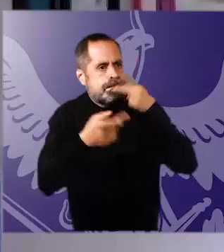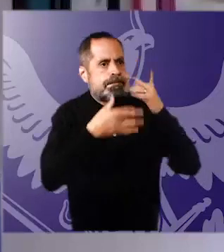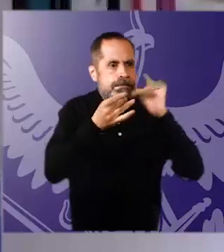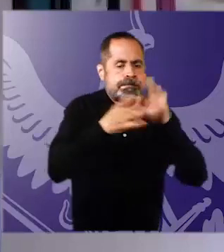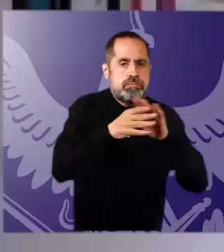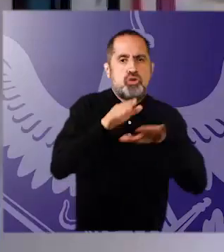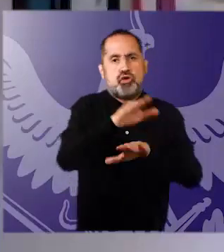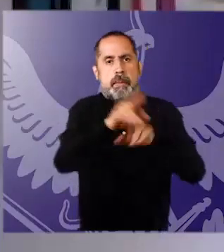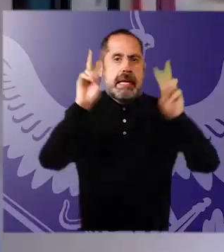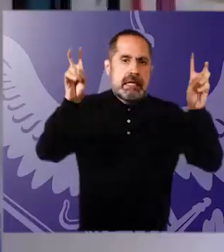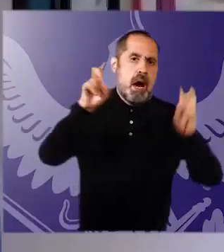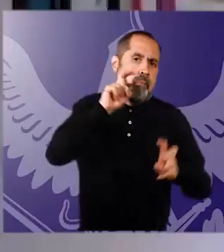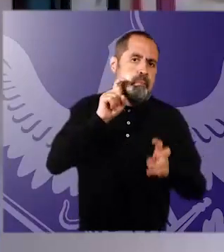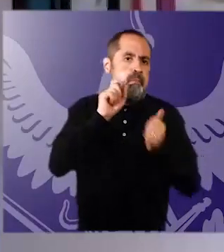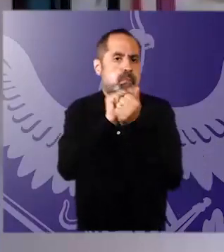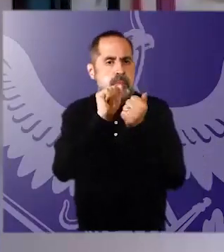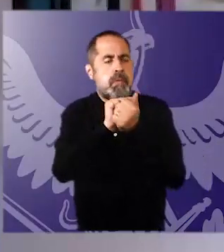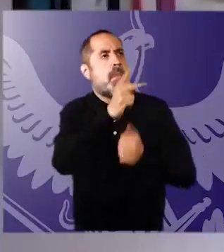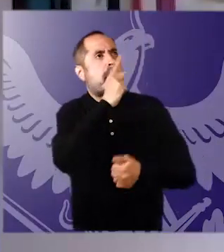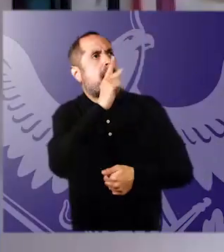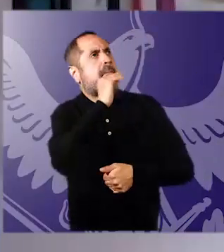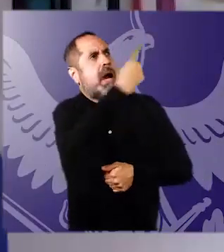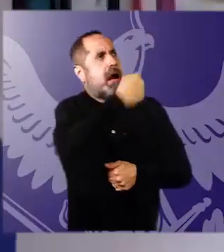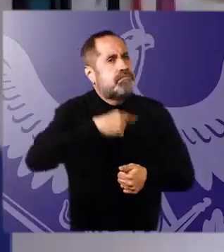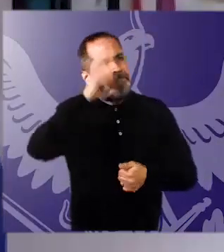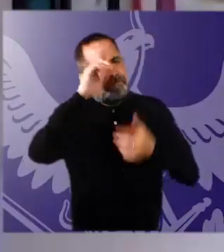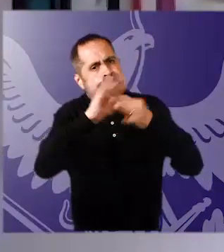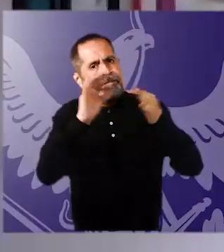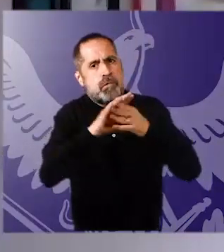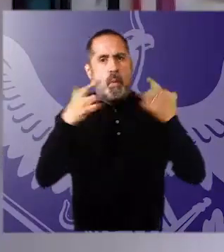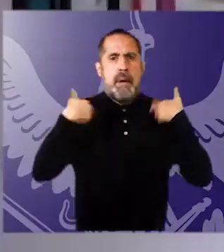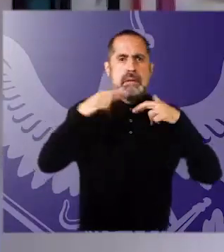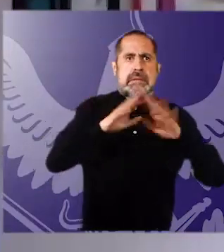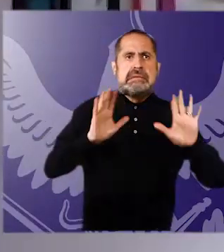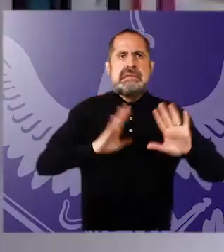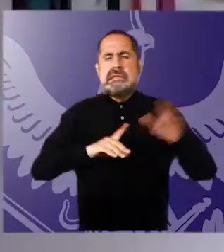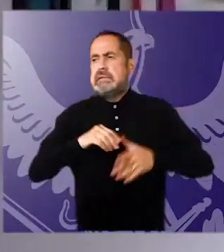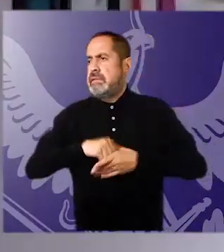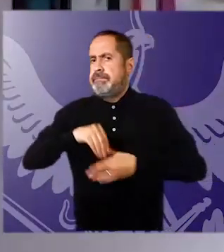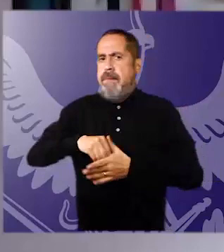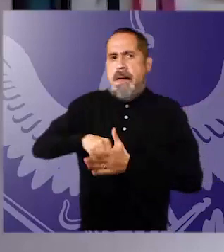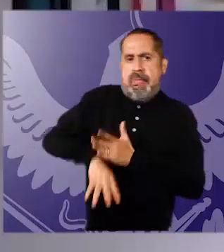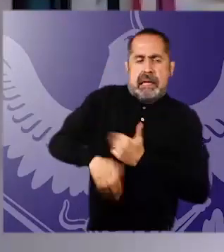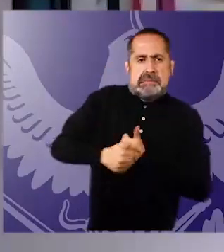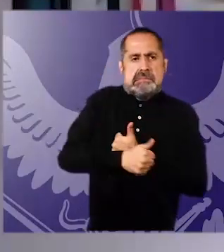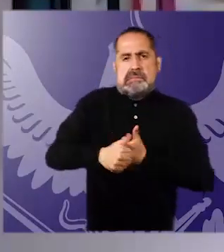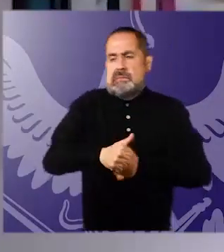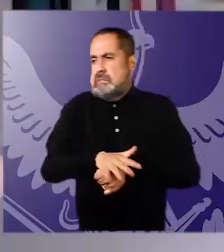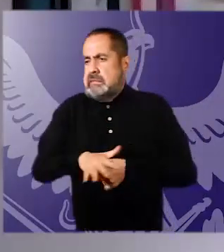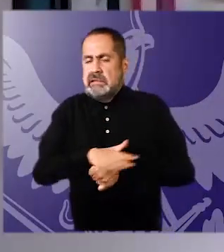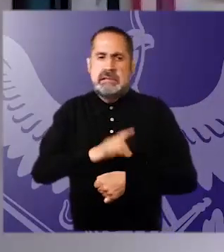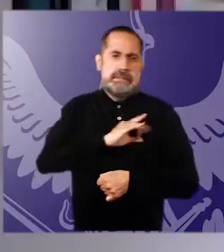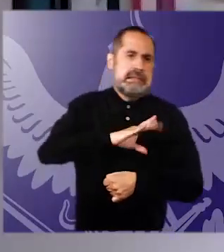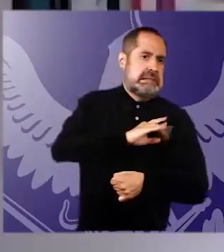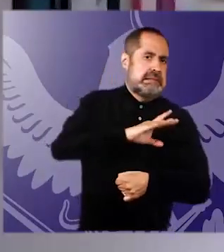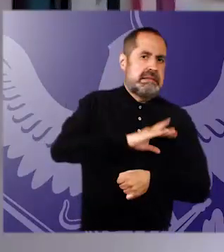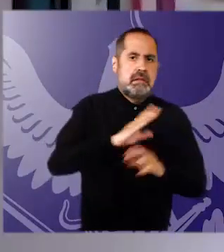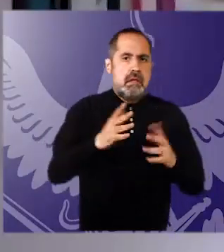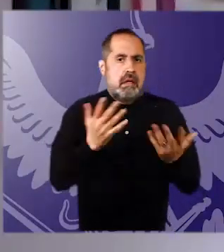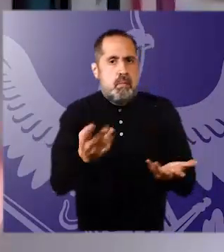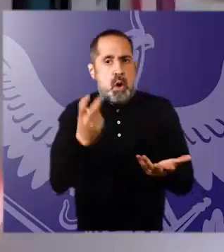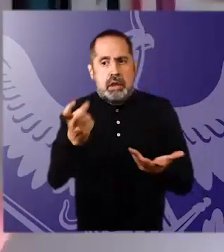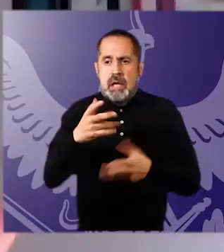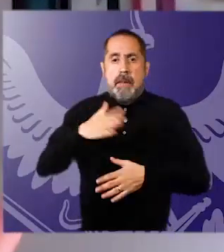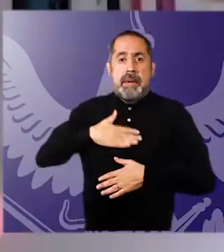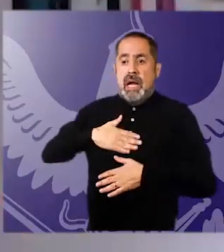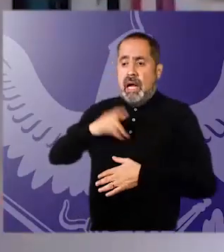tienen confianza de hablar de sexualidad con su madre, con su padre, con sus docentes. Y es este temor lo